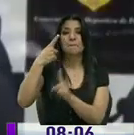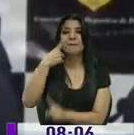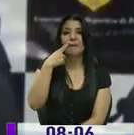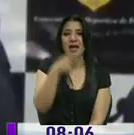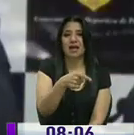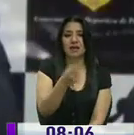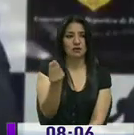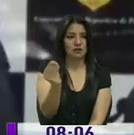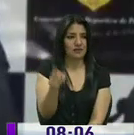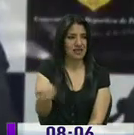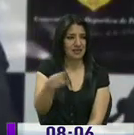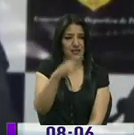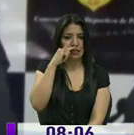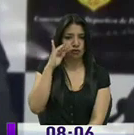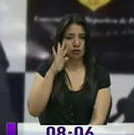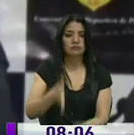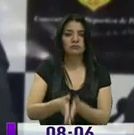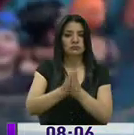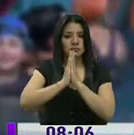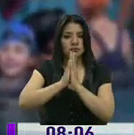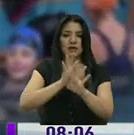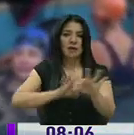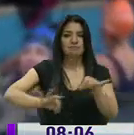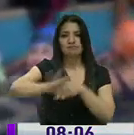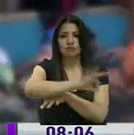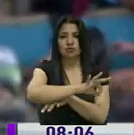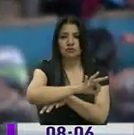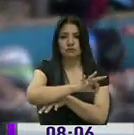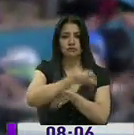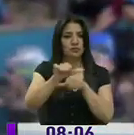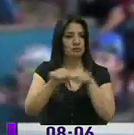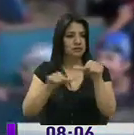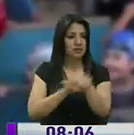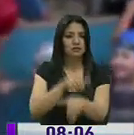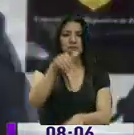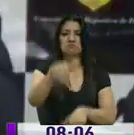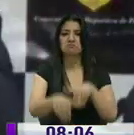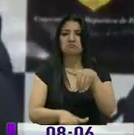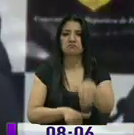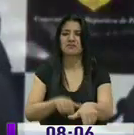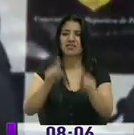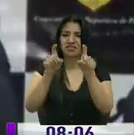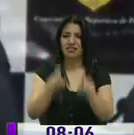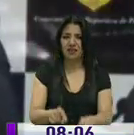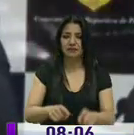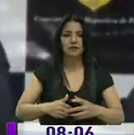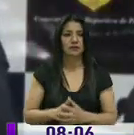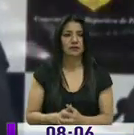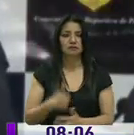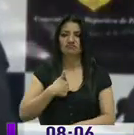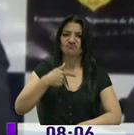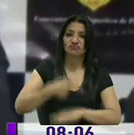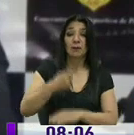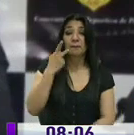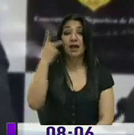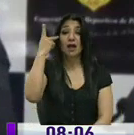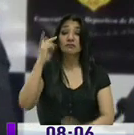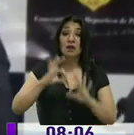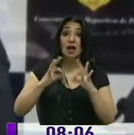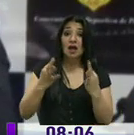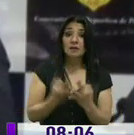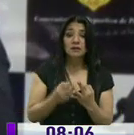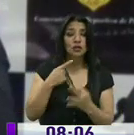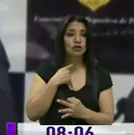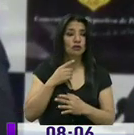uno de los afectados solicitó cambios en el manejo de las piscinas nosotros vamos a exigir como padres de familia que nos nombren